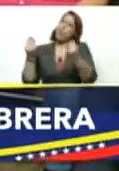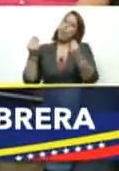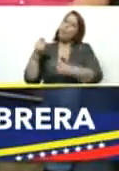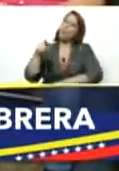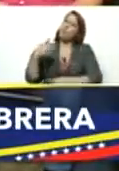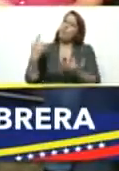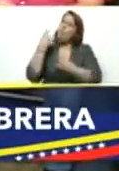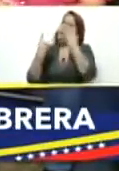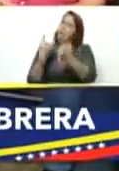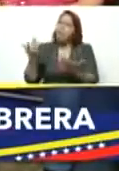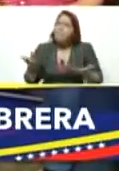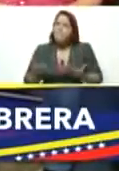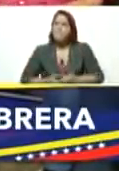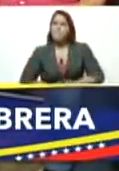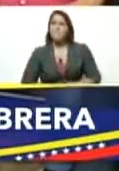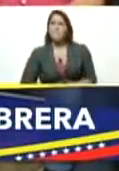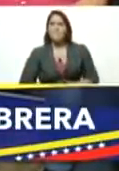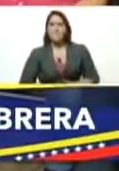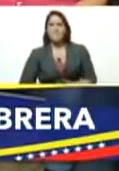fans